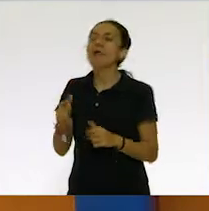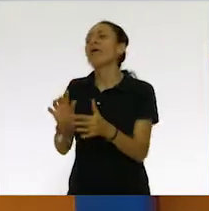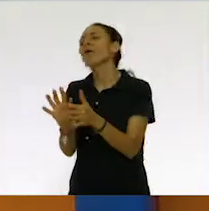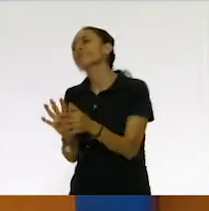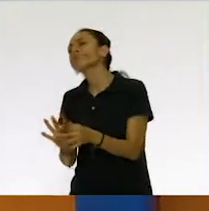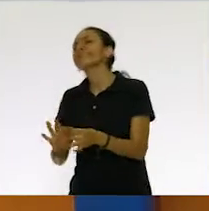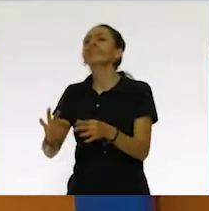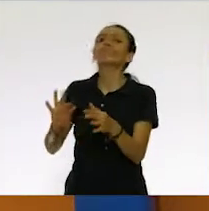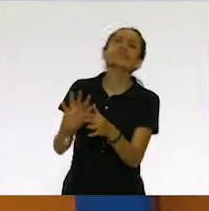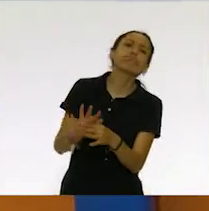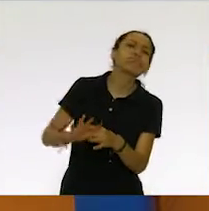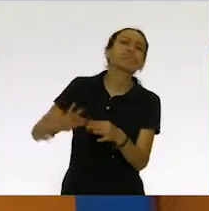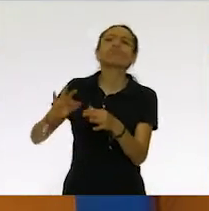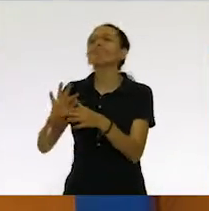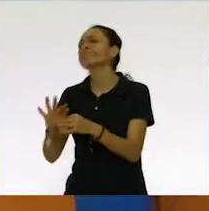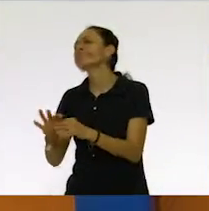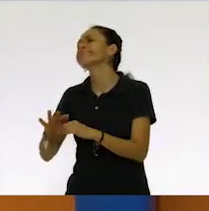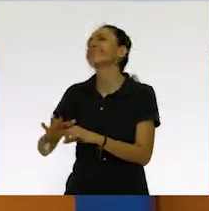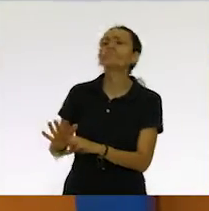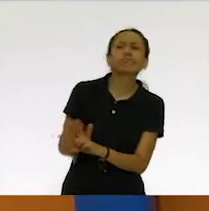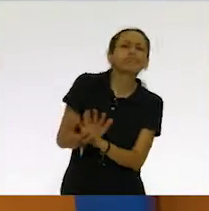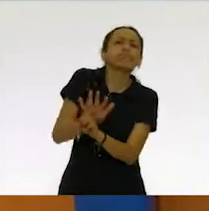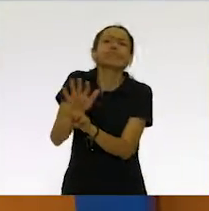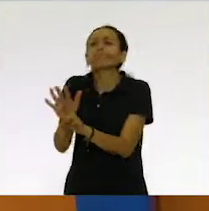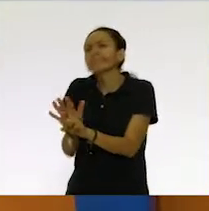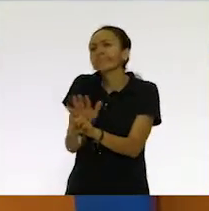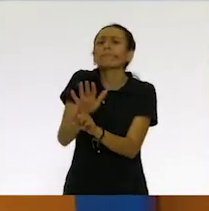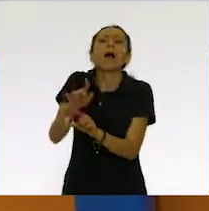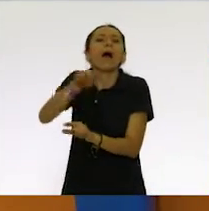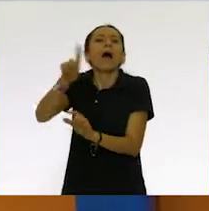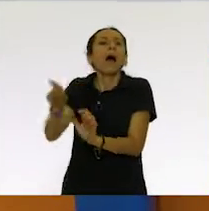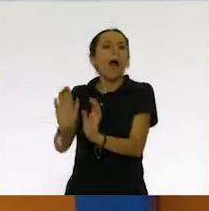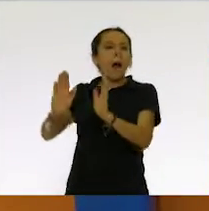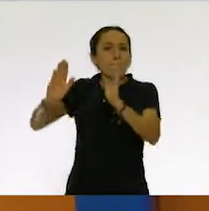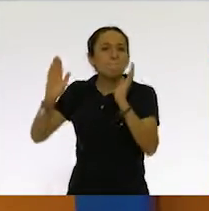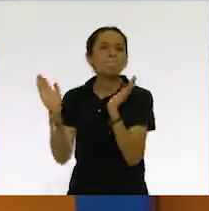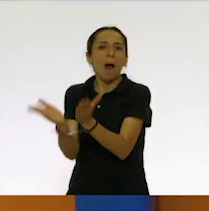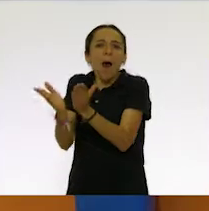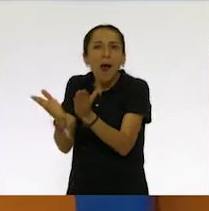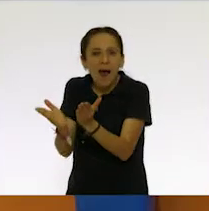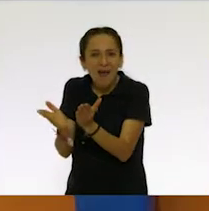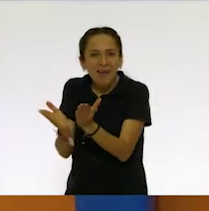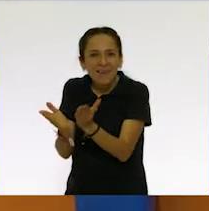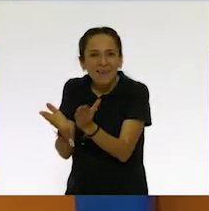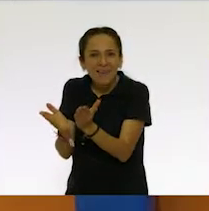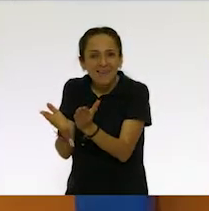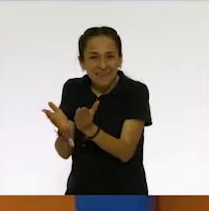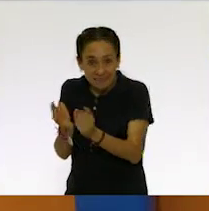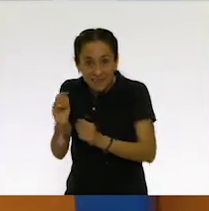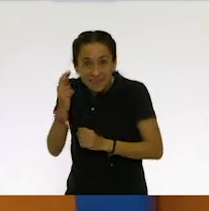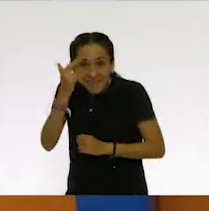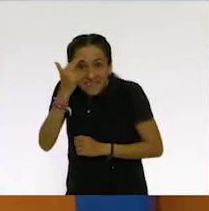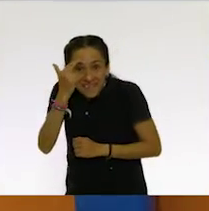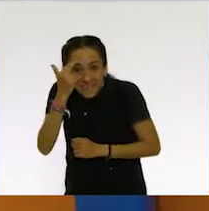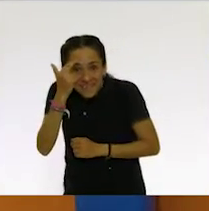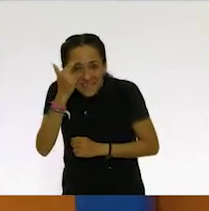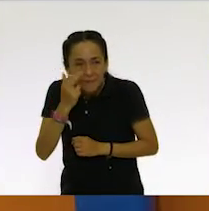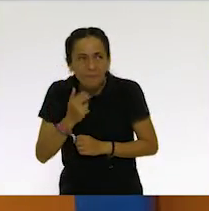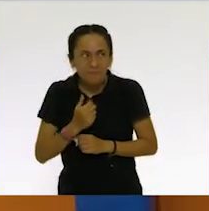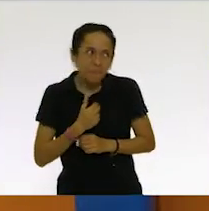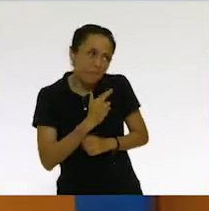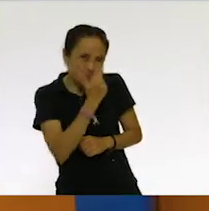Yo sí me acuerdo porque... ¡ay, se veía deliciosa y apetitosa! ¿Y sí se